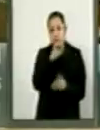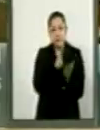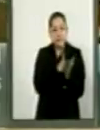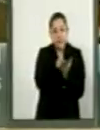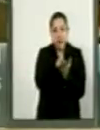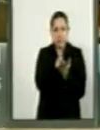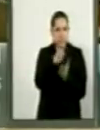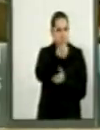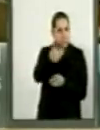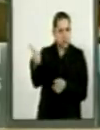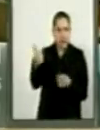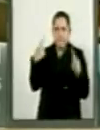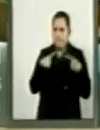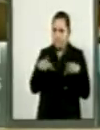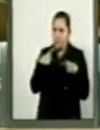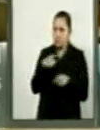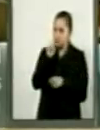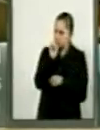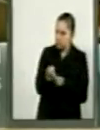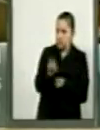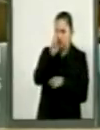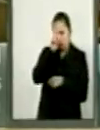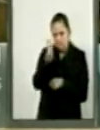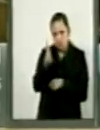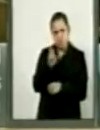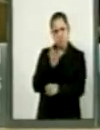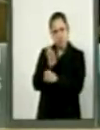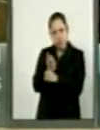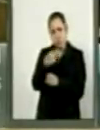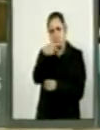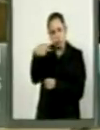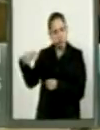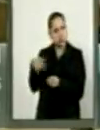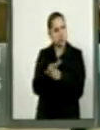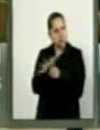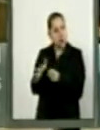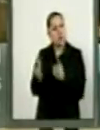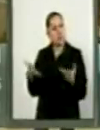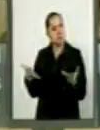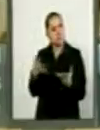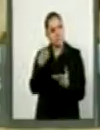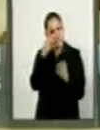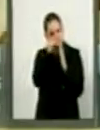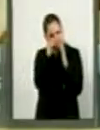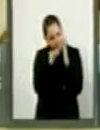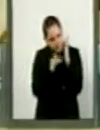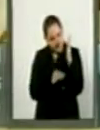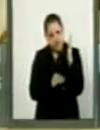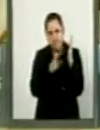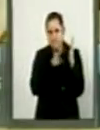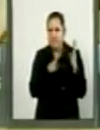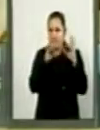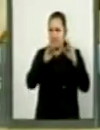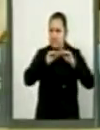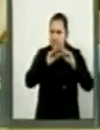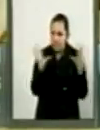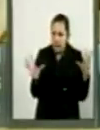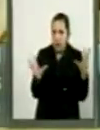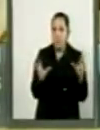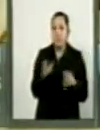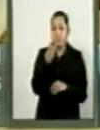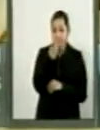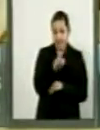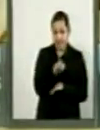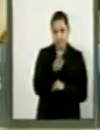muy importante, con generar garantías para el ejercicio de este derecho humano. Una reforma que pone a nuestro